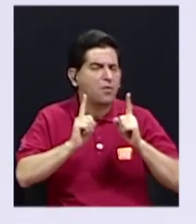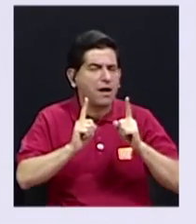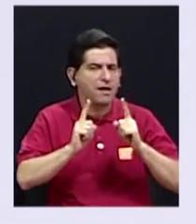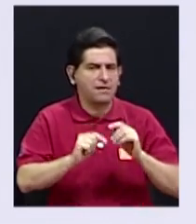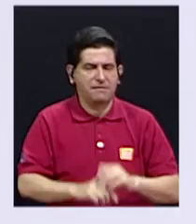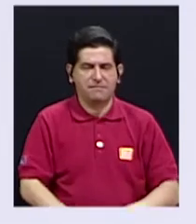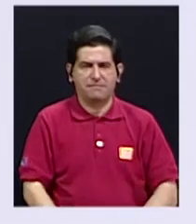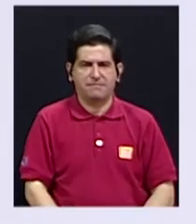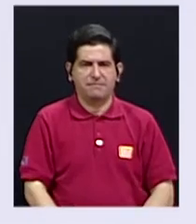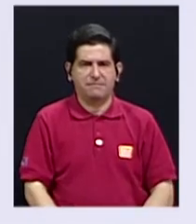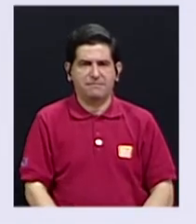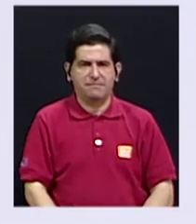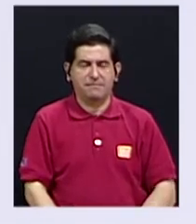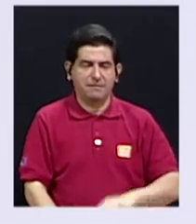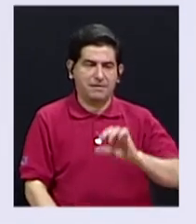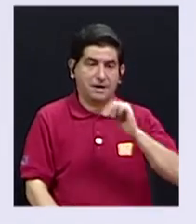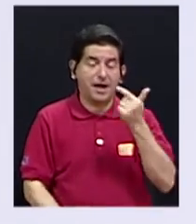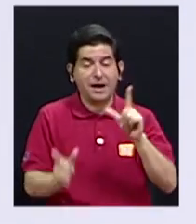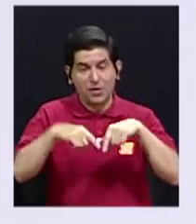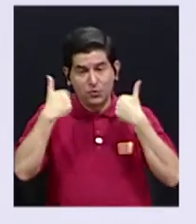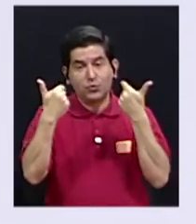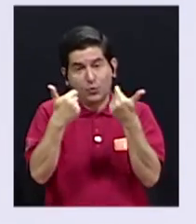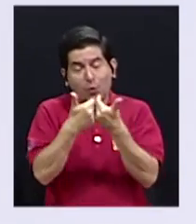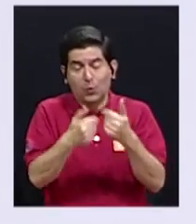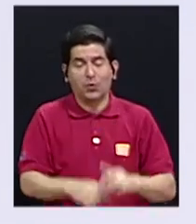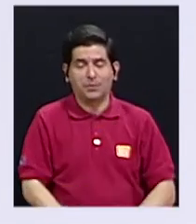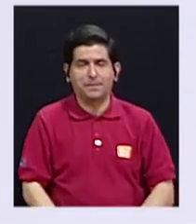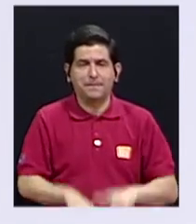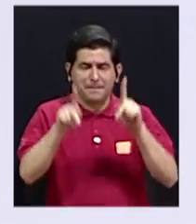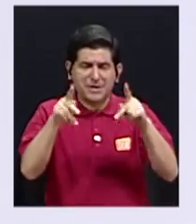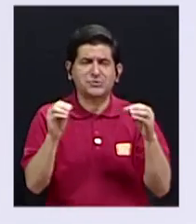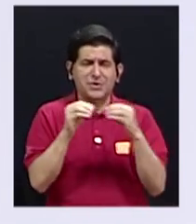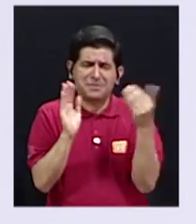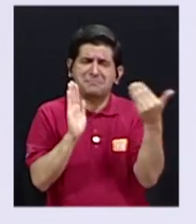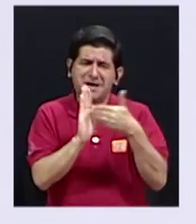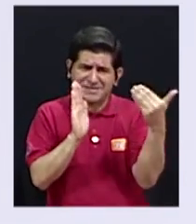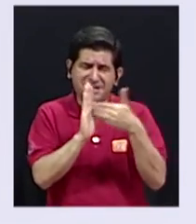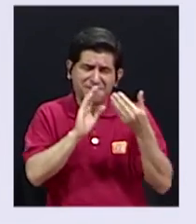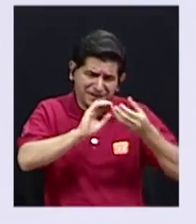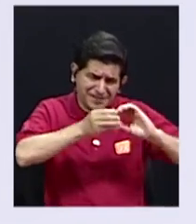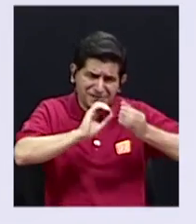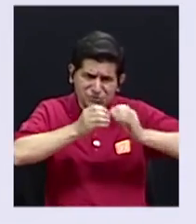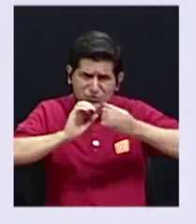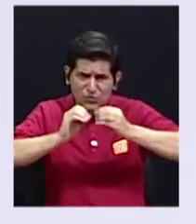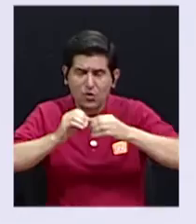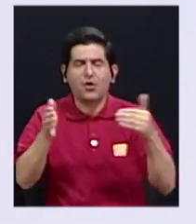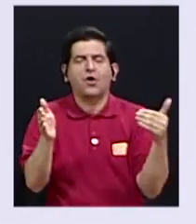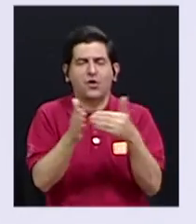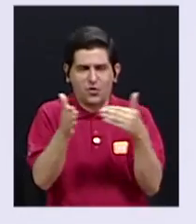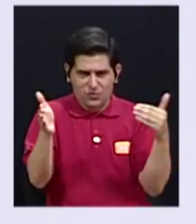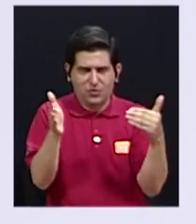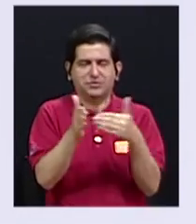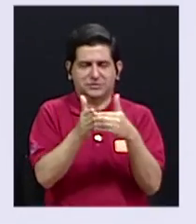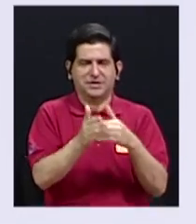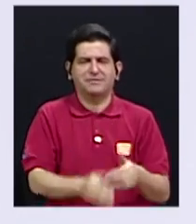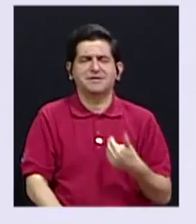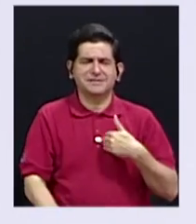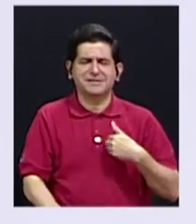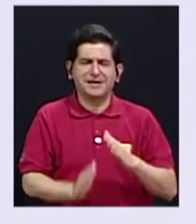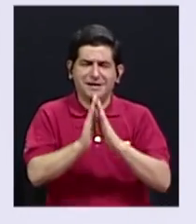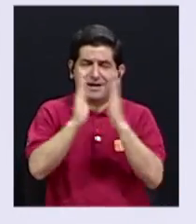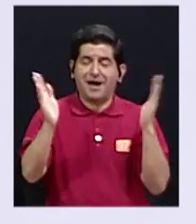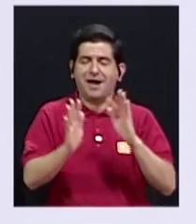en el en el otro bando en el otro extremo habrá personas que tienen más afectación en los indicadores otra vez amplia